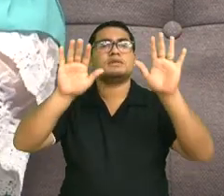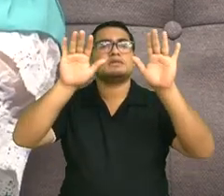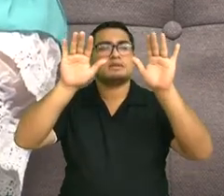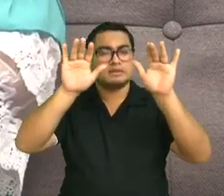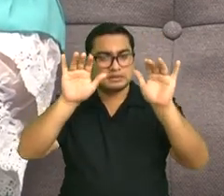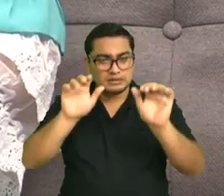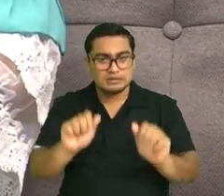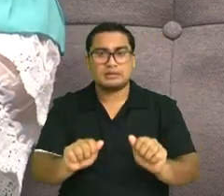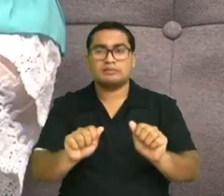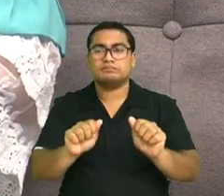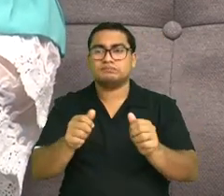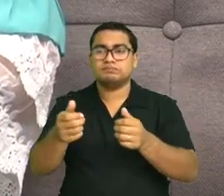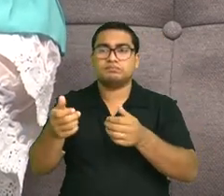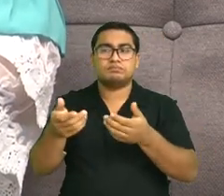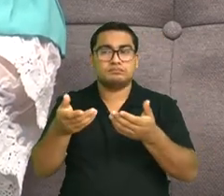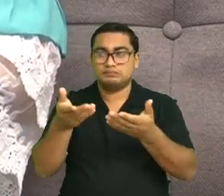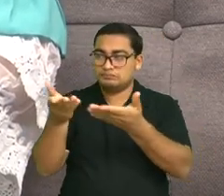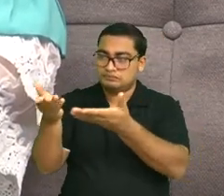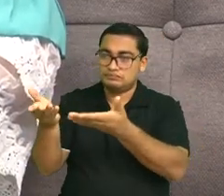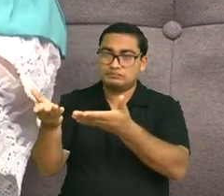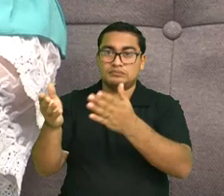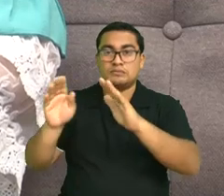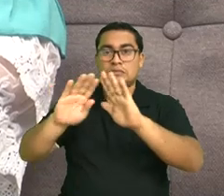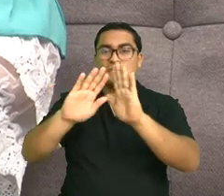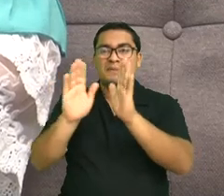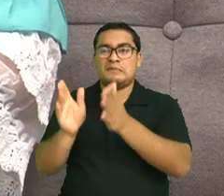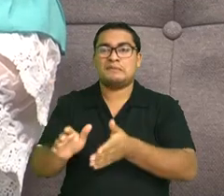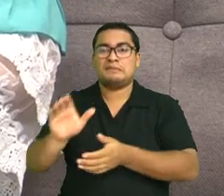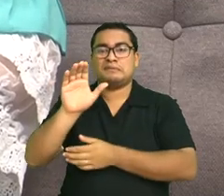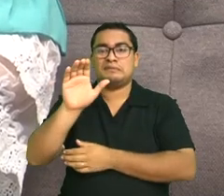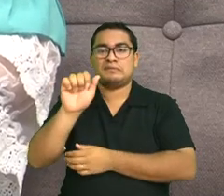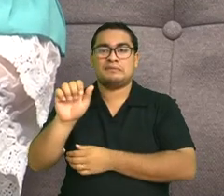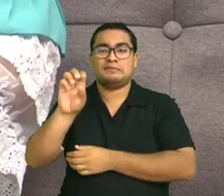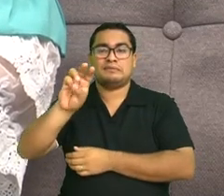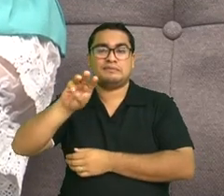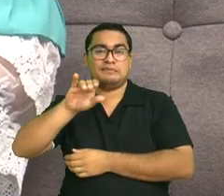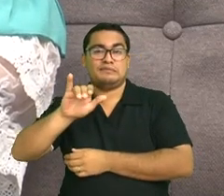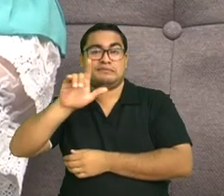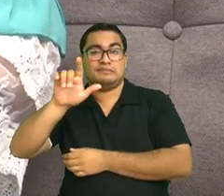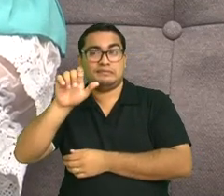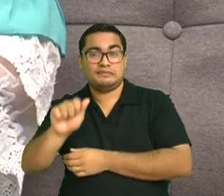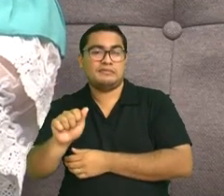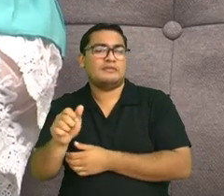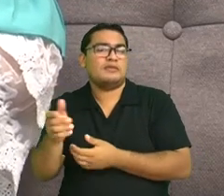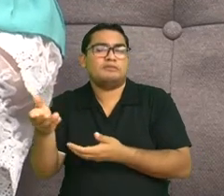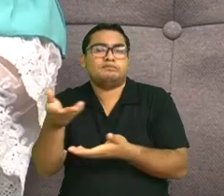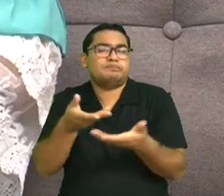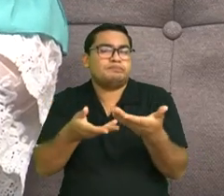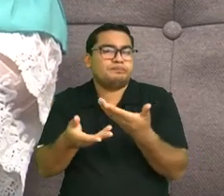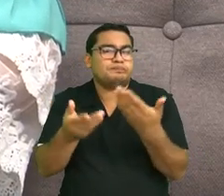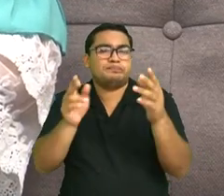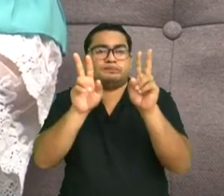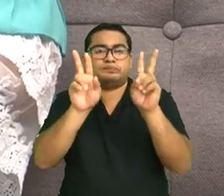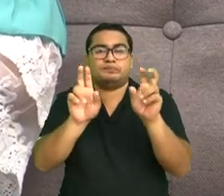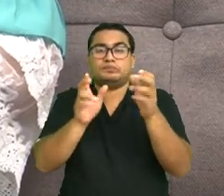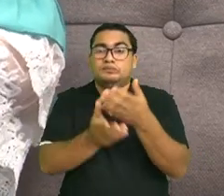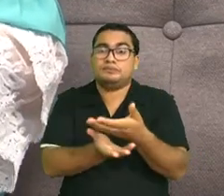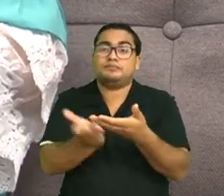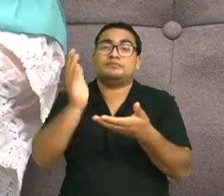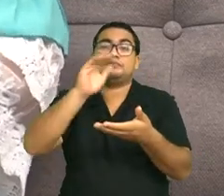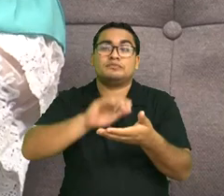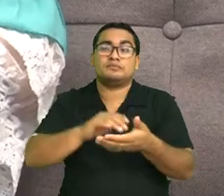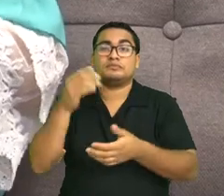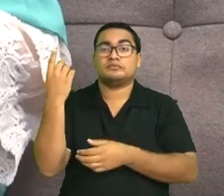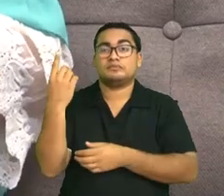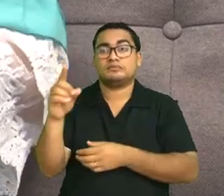compartiendo aquí con nuestra hermana Camila toda esa restitución de derecho en materia